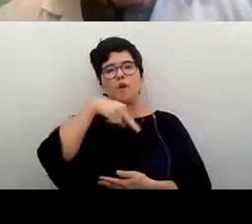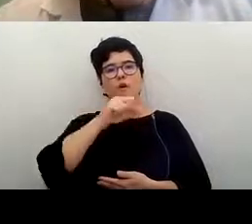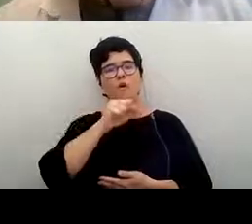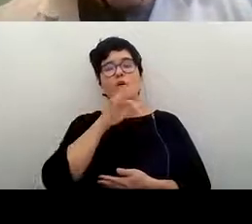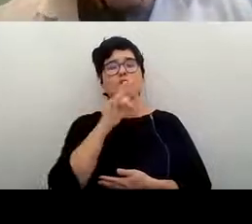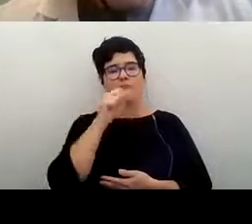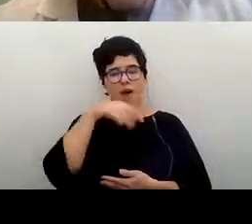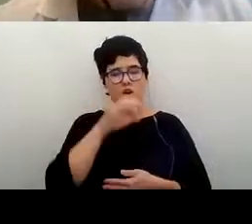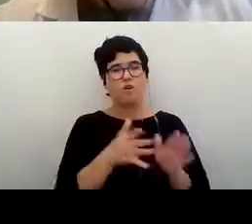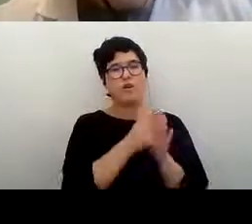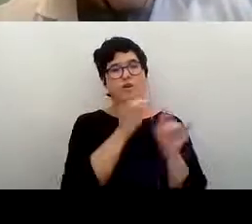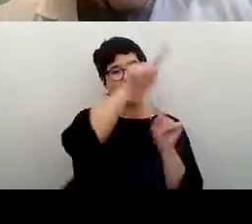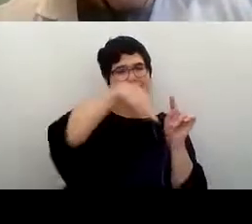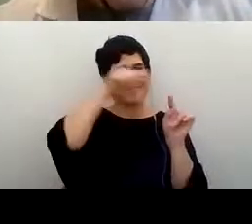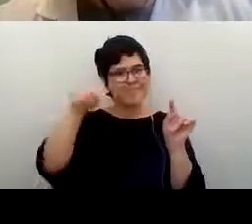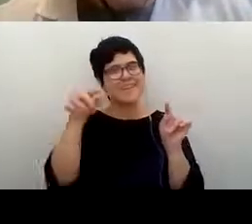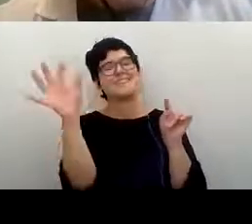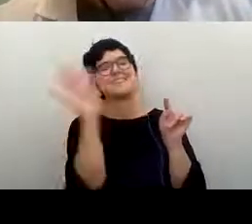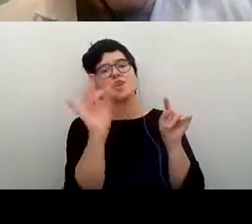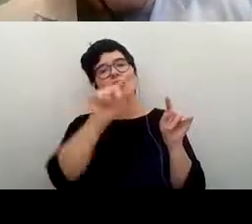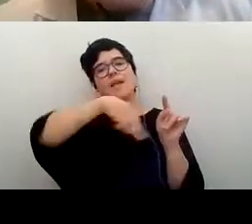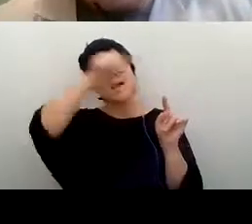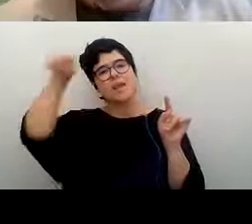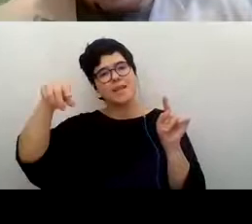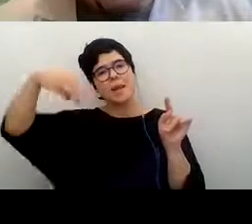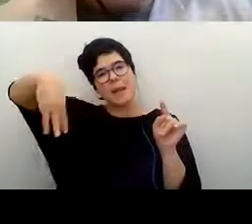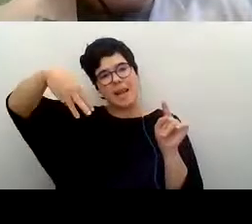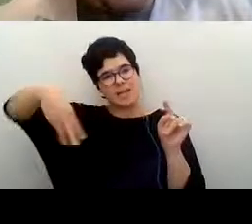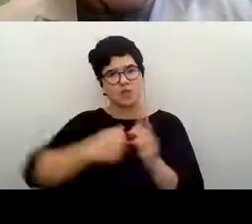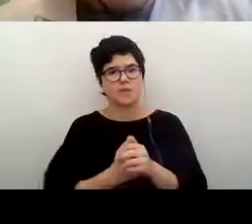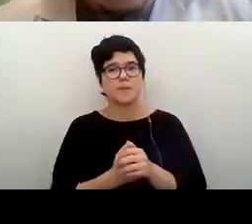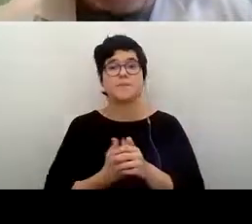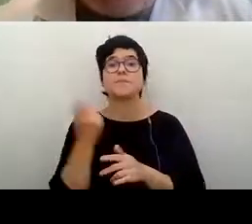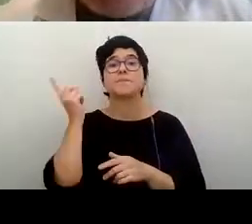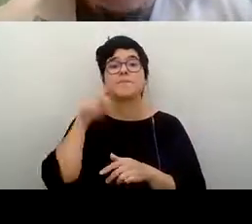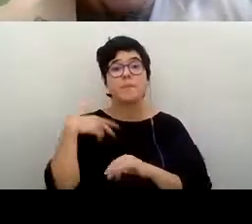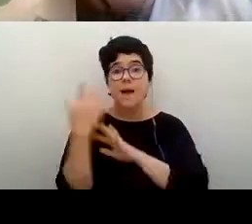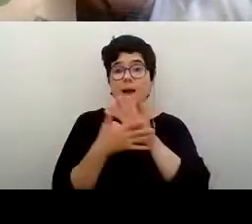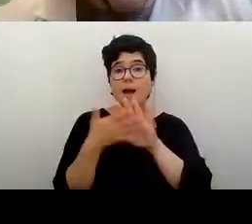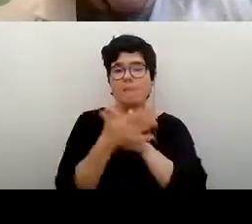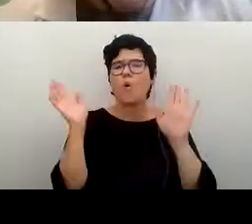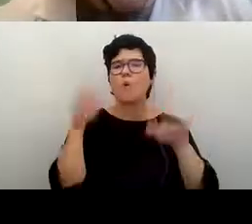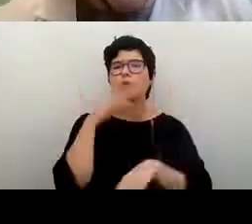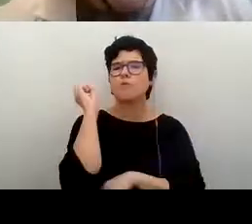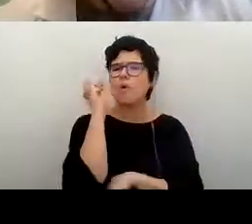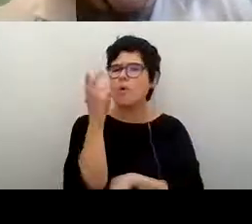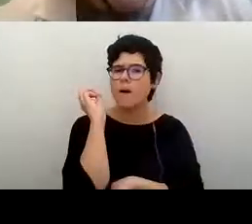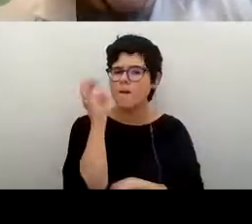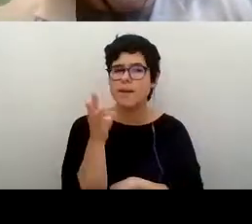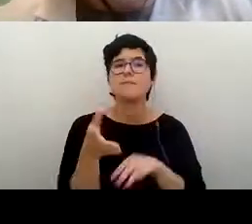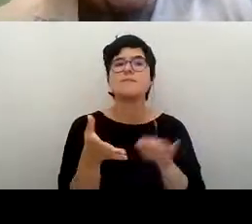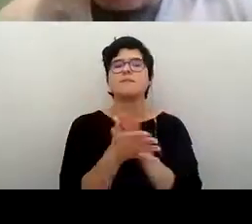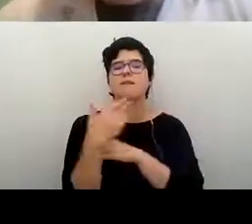Hemos comentado también, y esto en el último webinar hicimos bastante inciso en